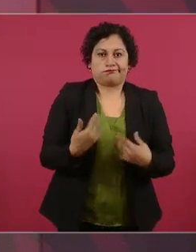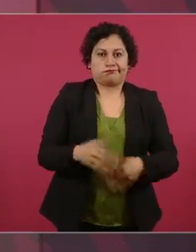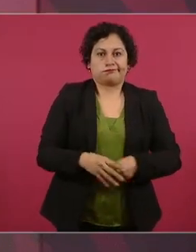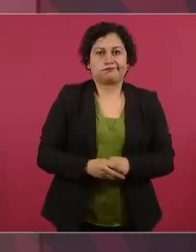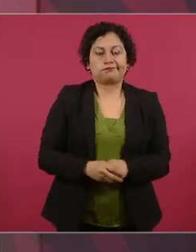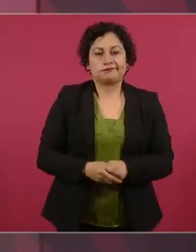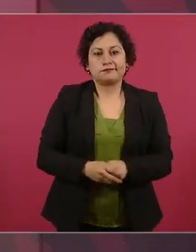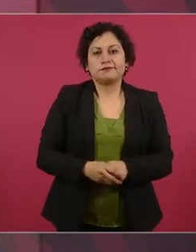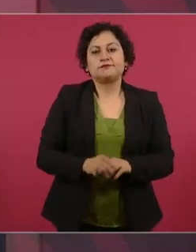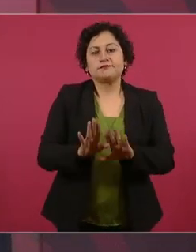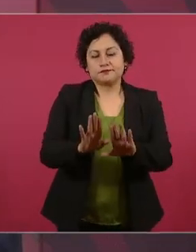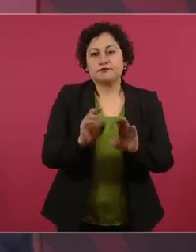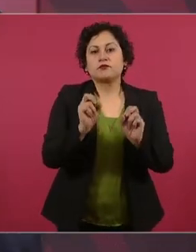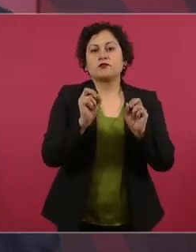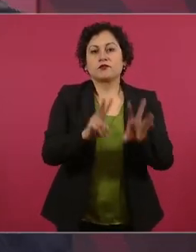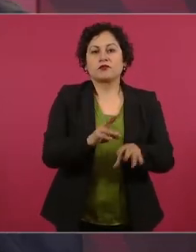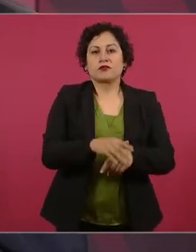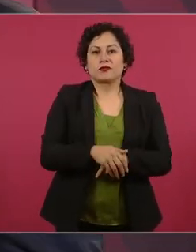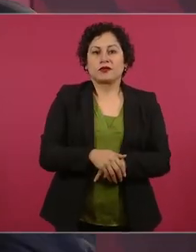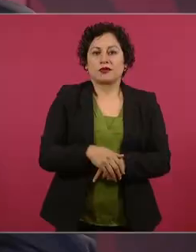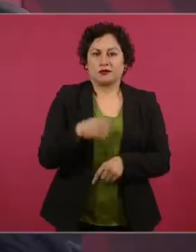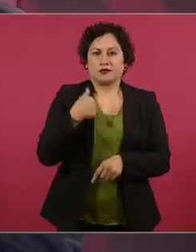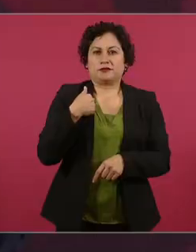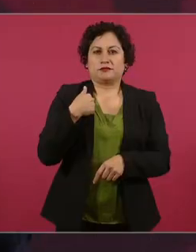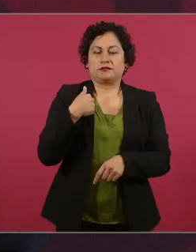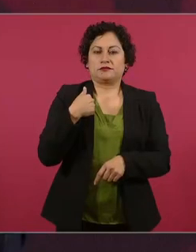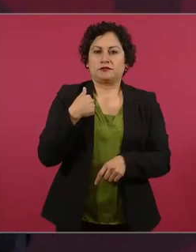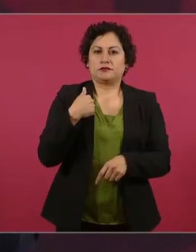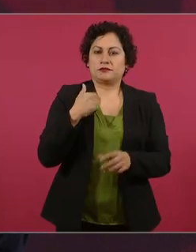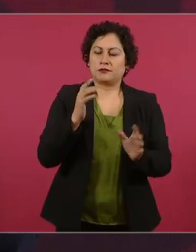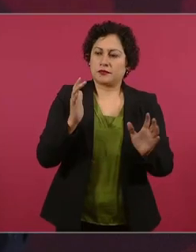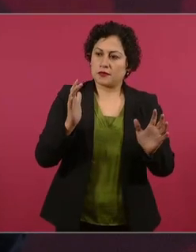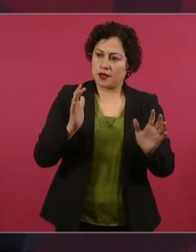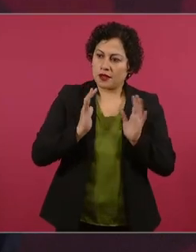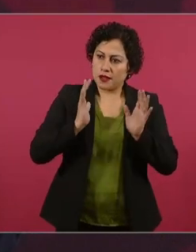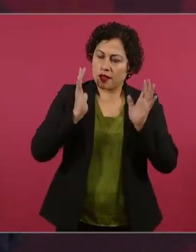Bueno, pero me llamó la atención porque este señor